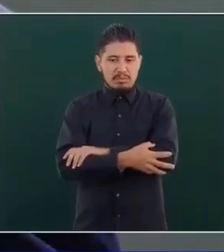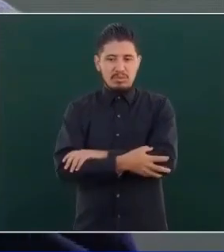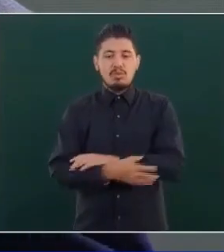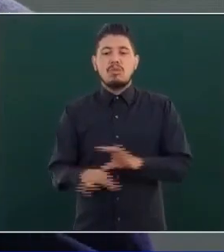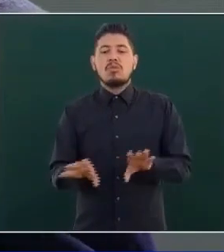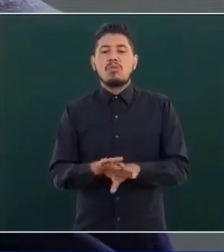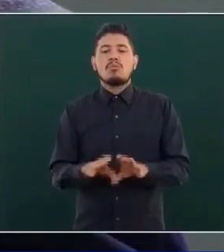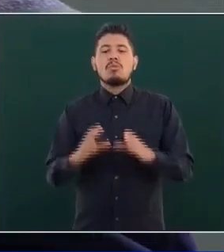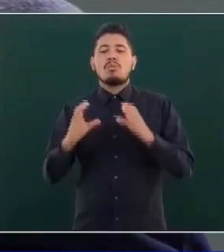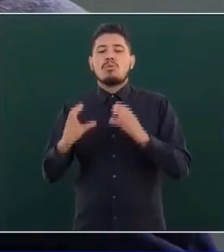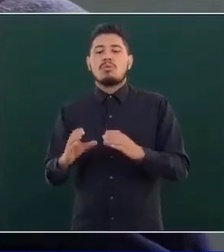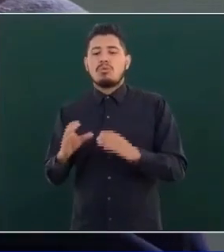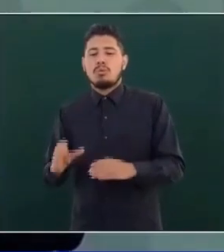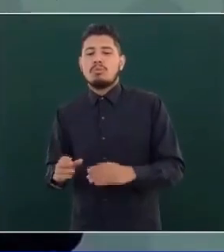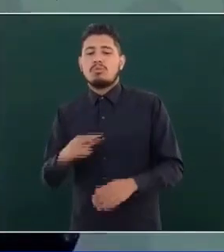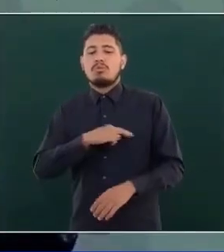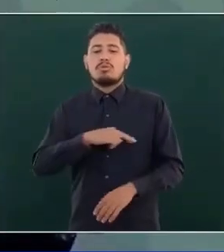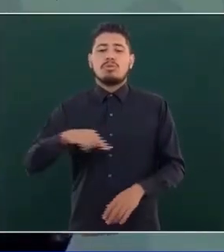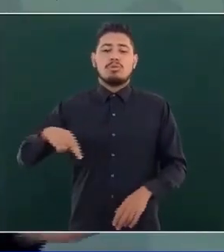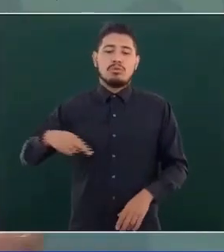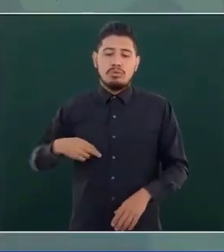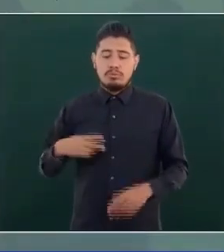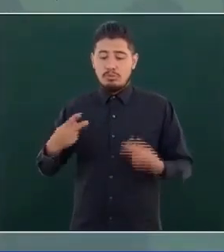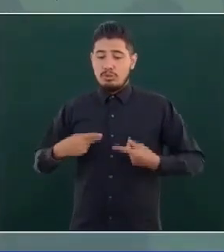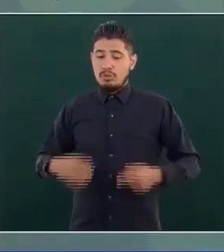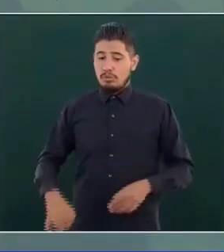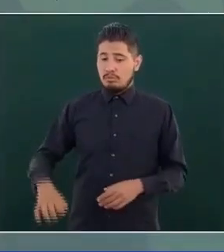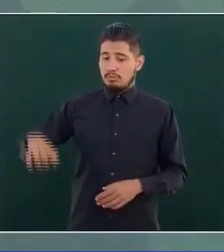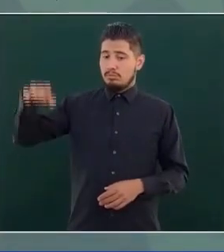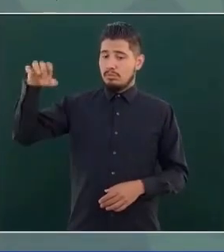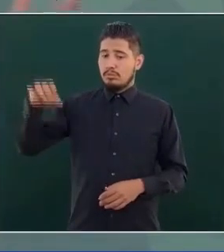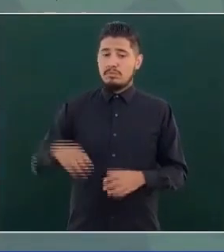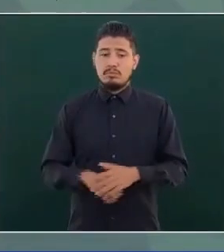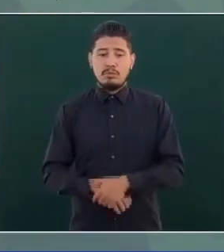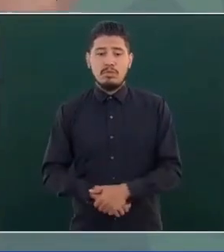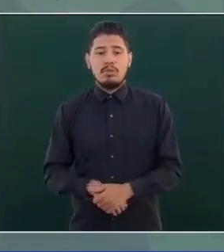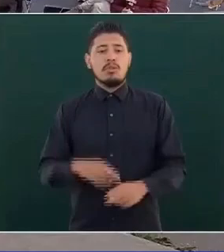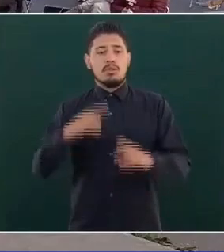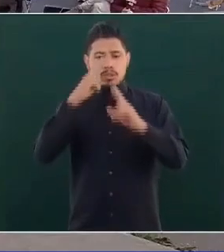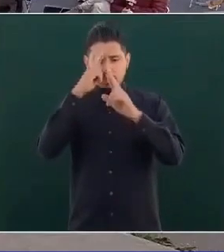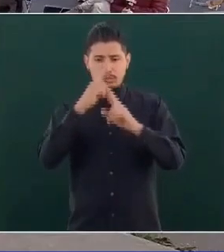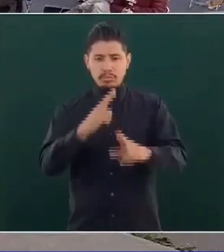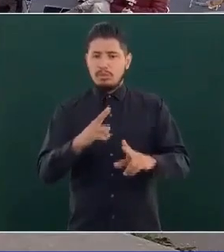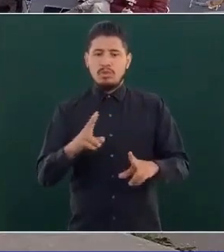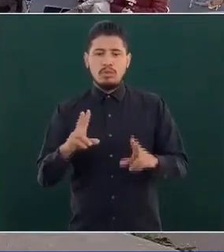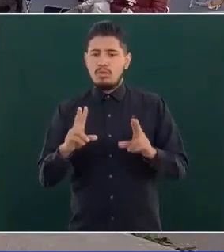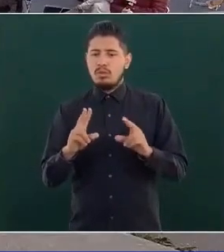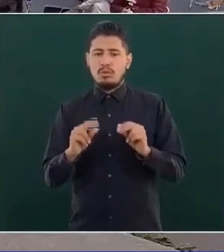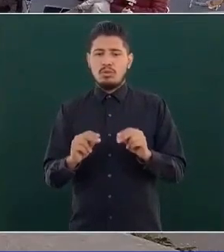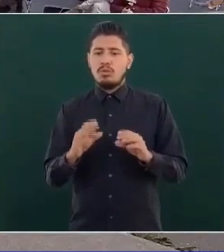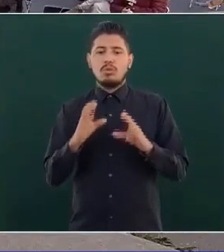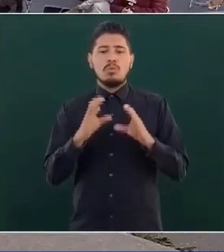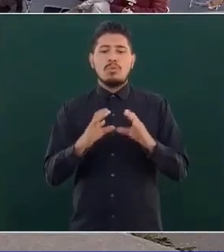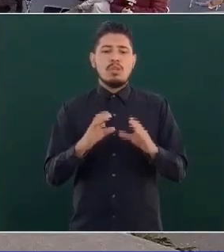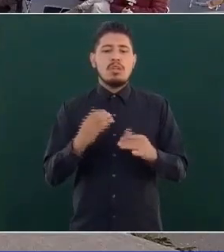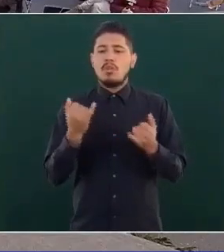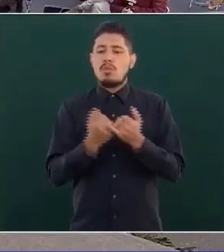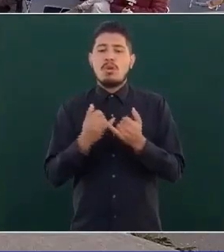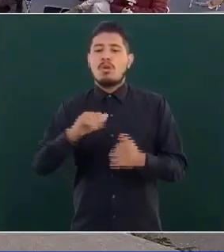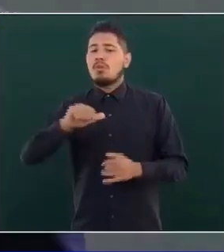¿Cómo cuidamos nosotros a nuestros adultos mayores? Con todo respeto, no los cuidan igual en otras partes.